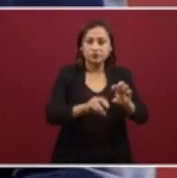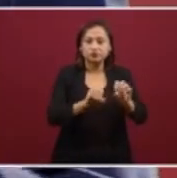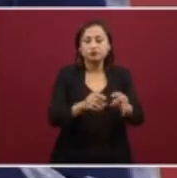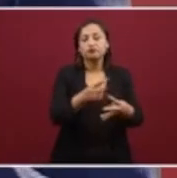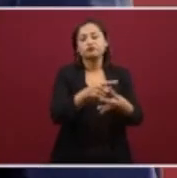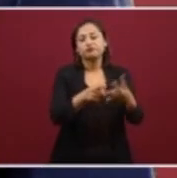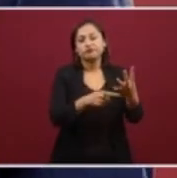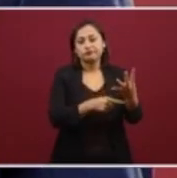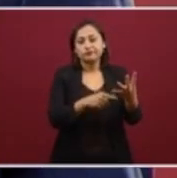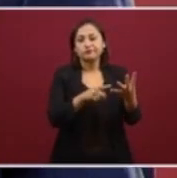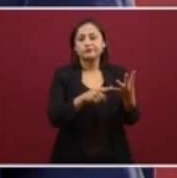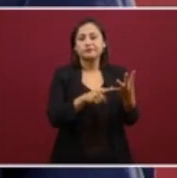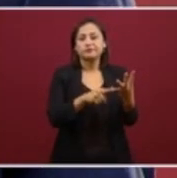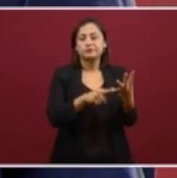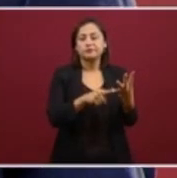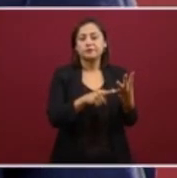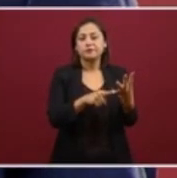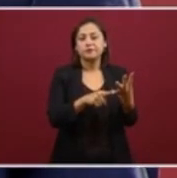gastos